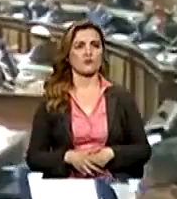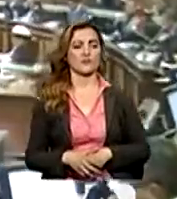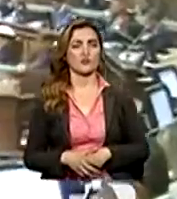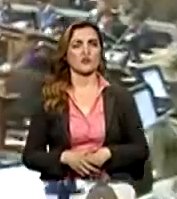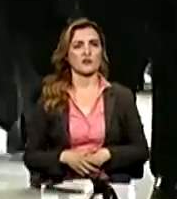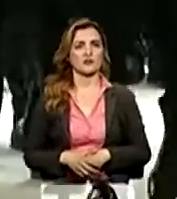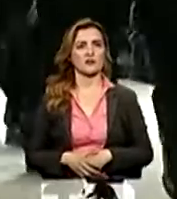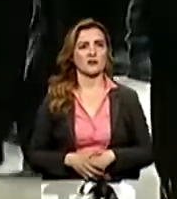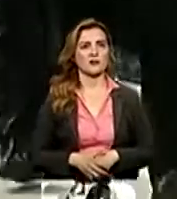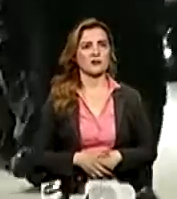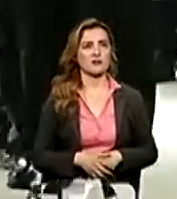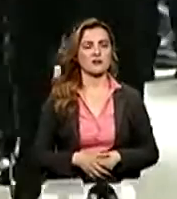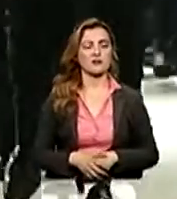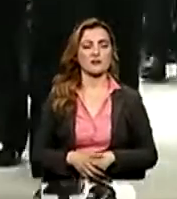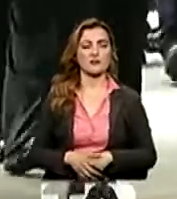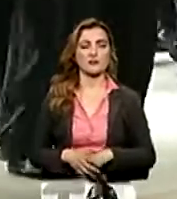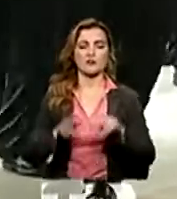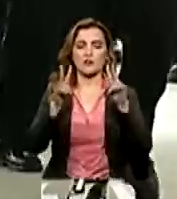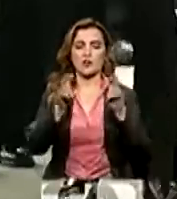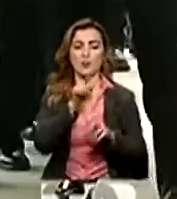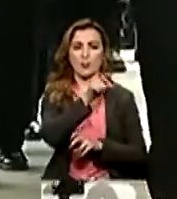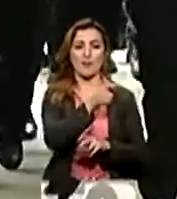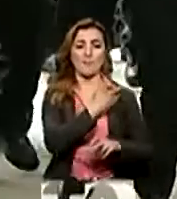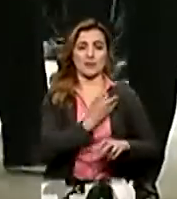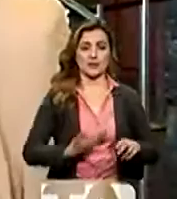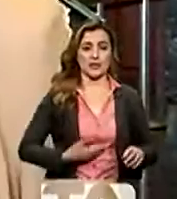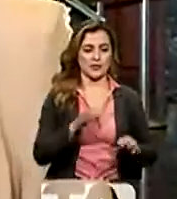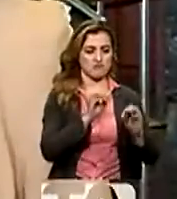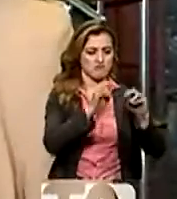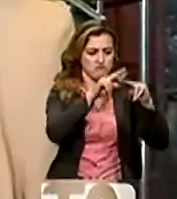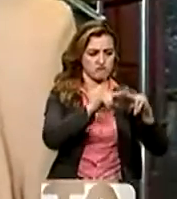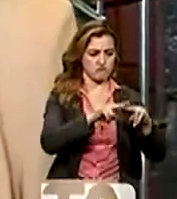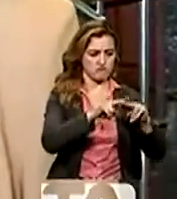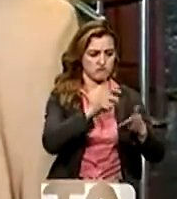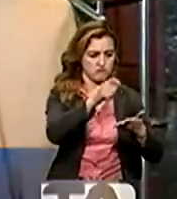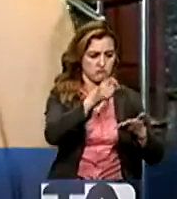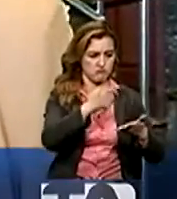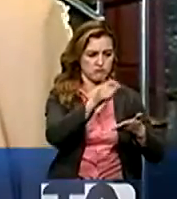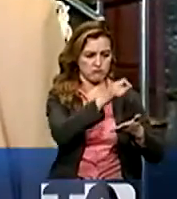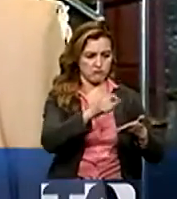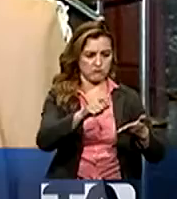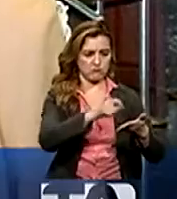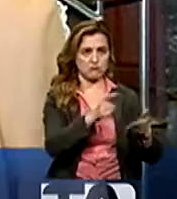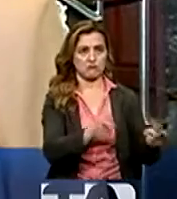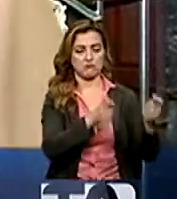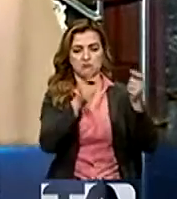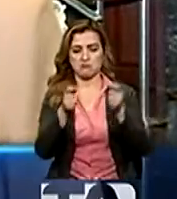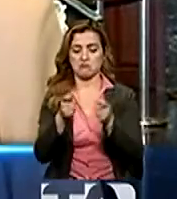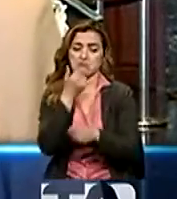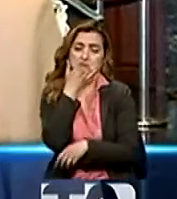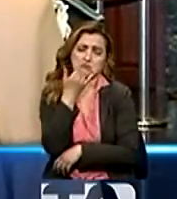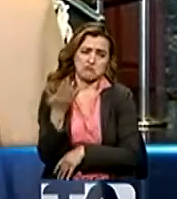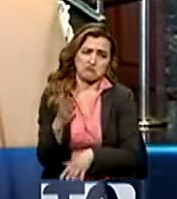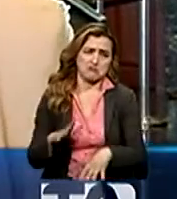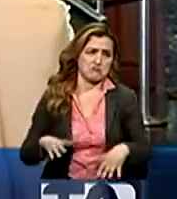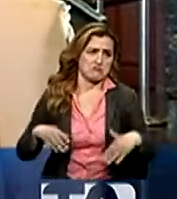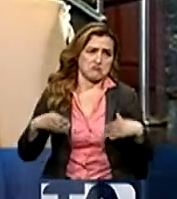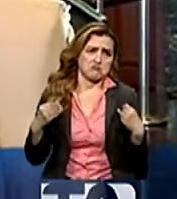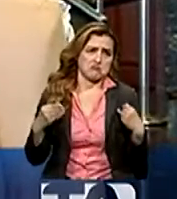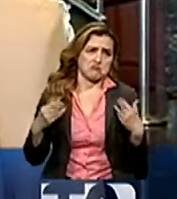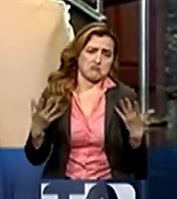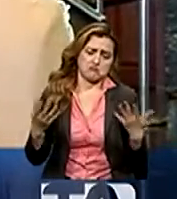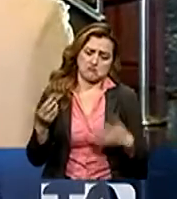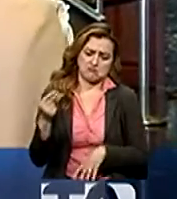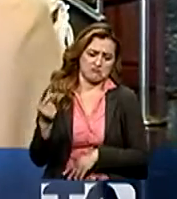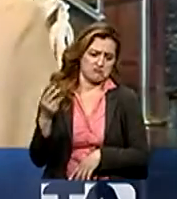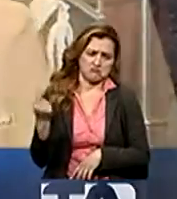una vez que se reciba oficialmente el veto del Ejecutivo. Si se ha deslizado un error, hay que asumirlo y hay que actuar con la diligencia y la